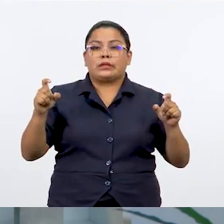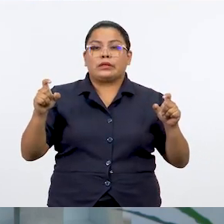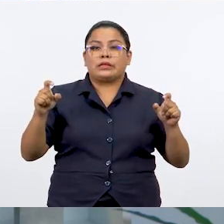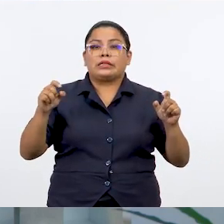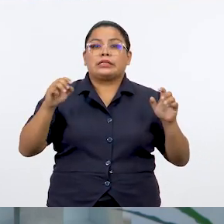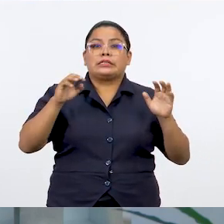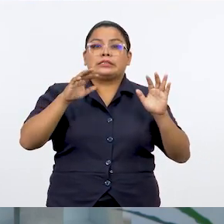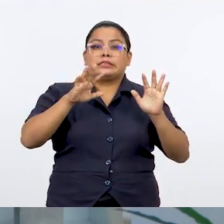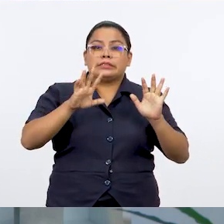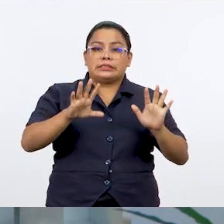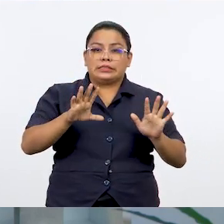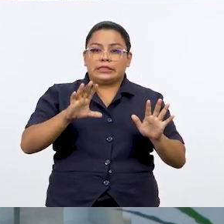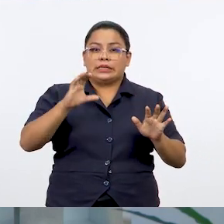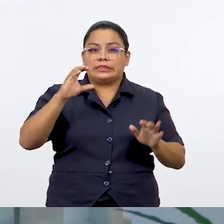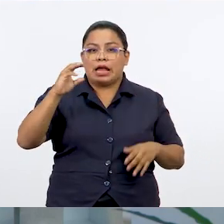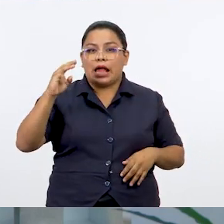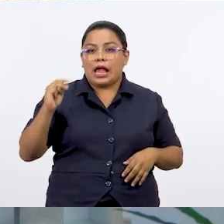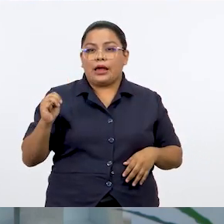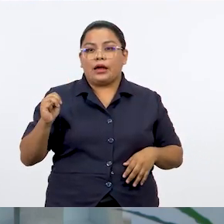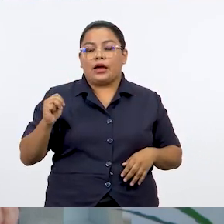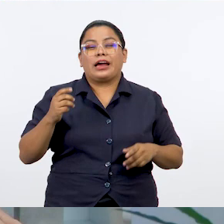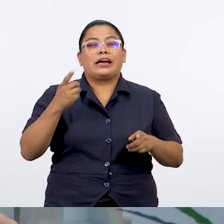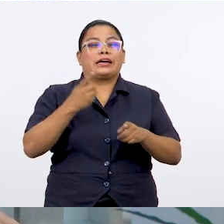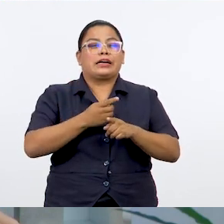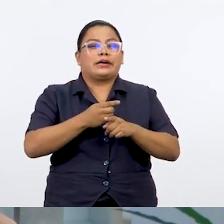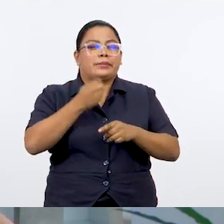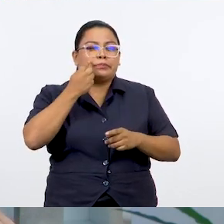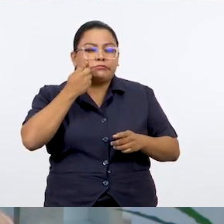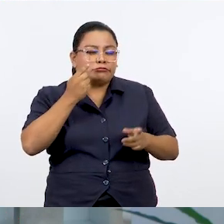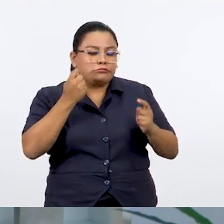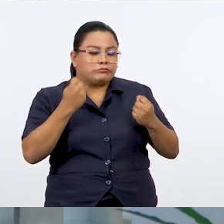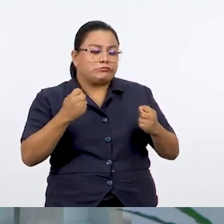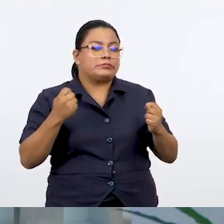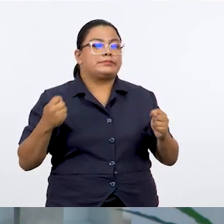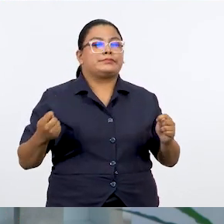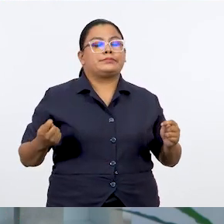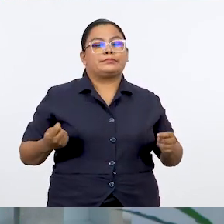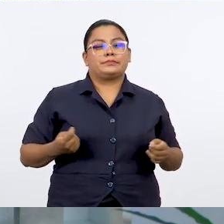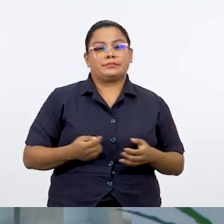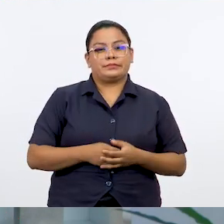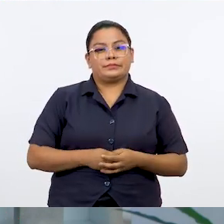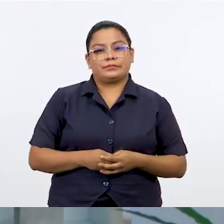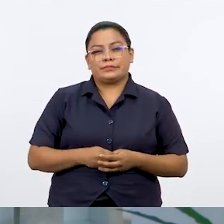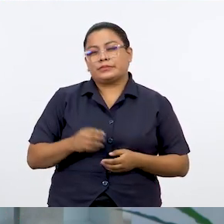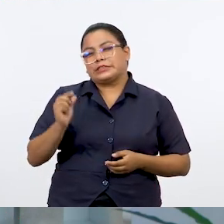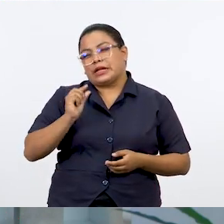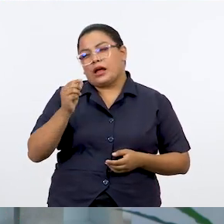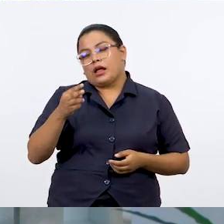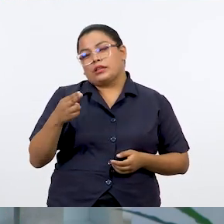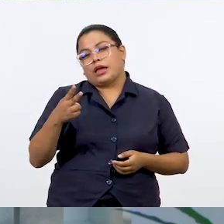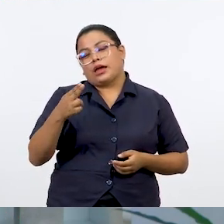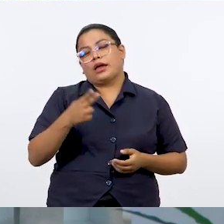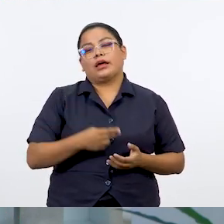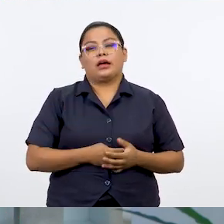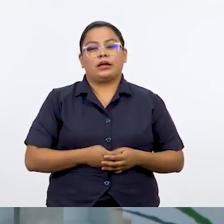medir 10.3 centímetros. Así es. Veamos entonces cuánto sale. ¿Me prestas el plumón?